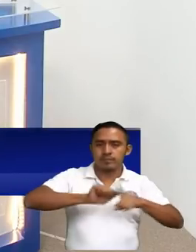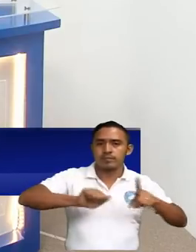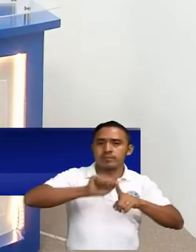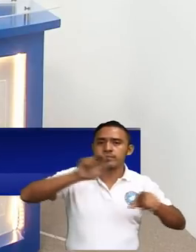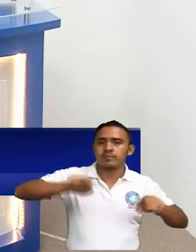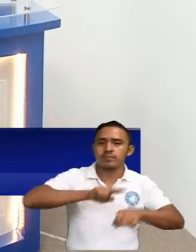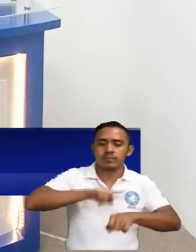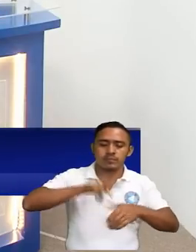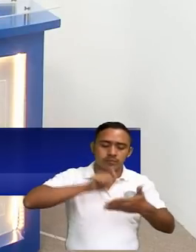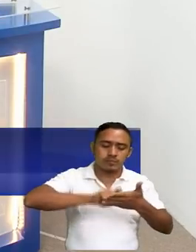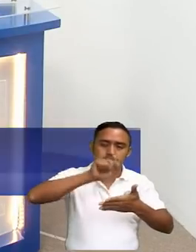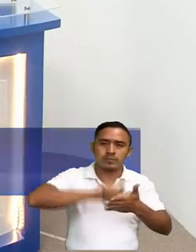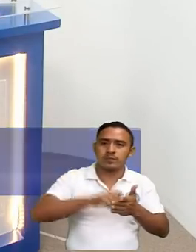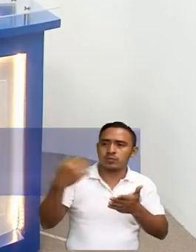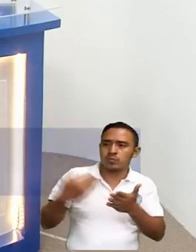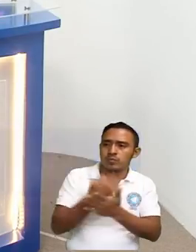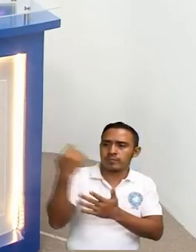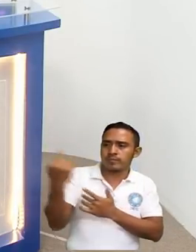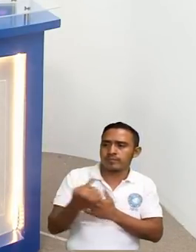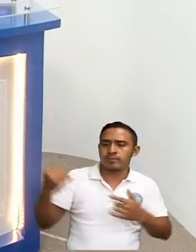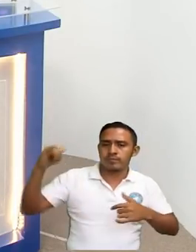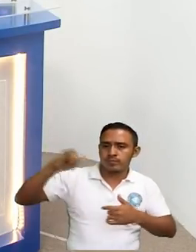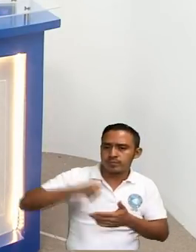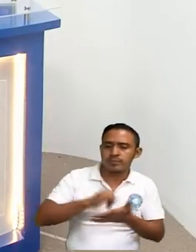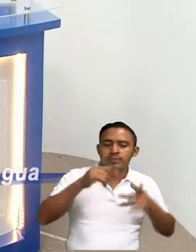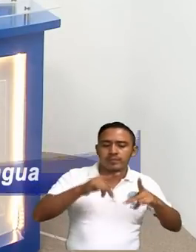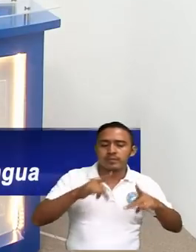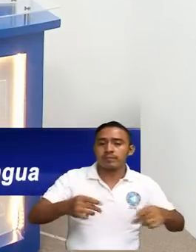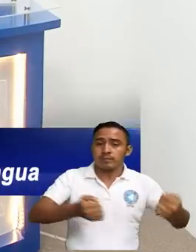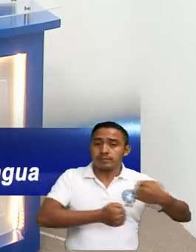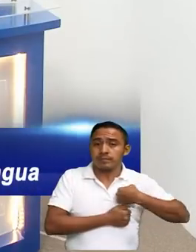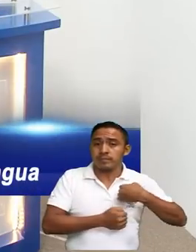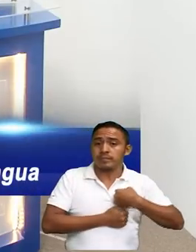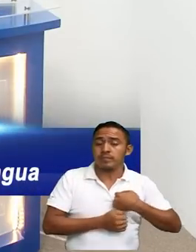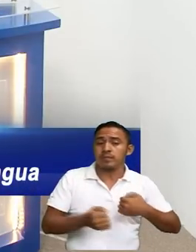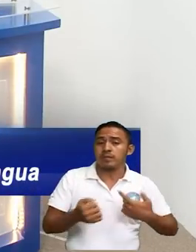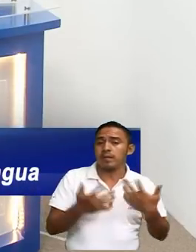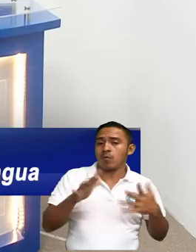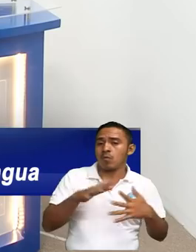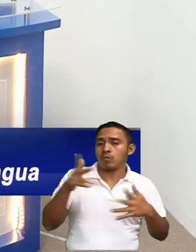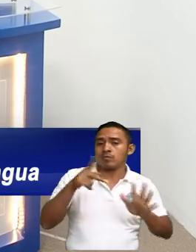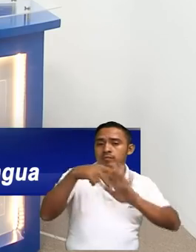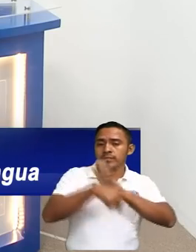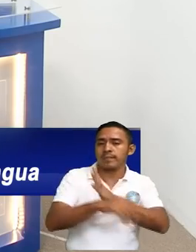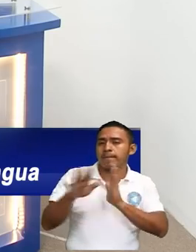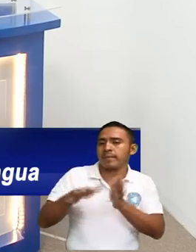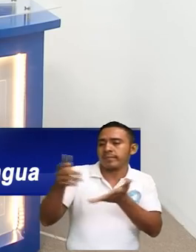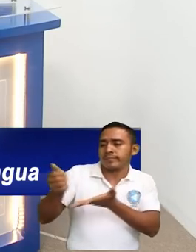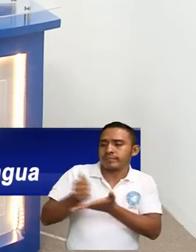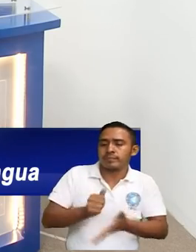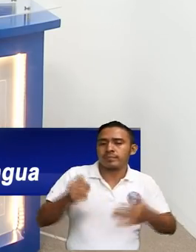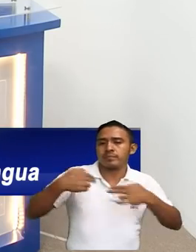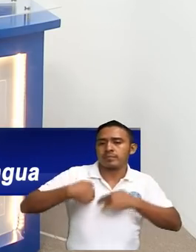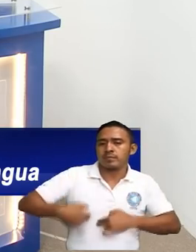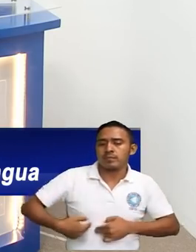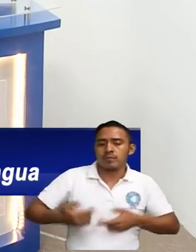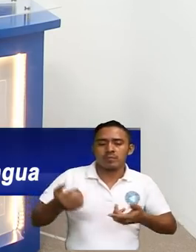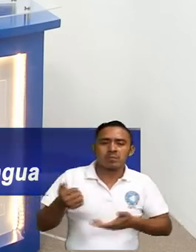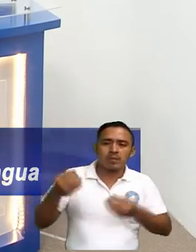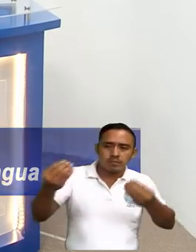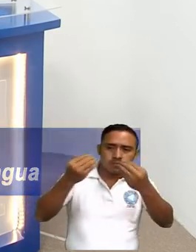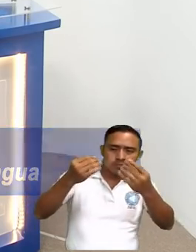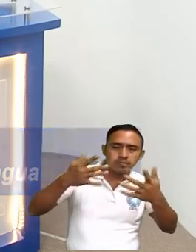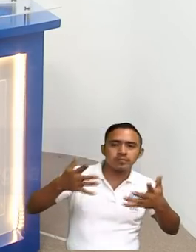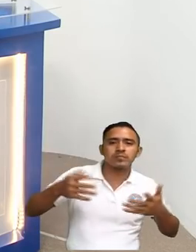Nacional aprobó el ingreso de naves, aeronaves y personal militar extranjero con fines humanitarios y de adiestramiento.